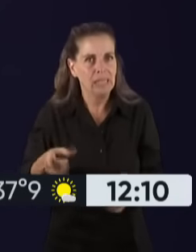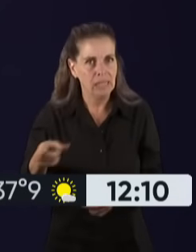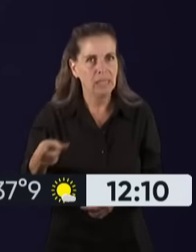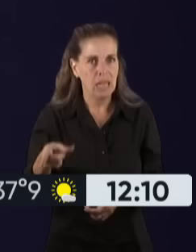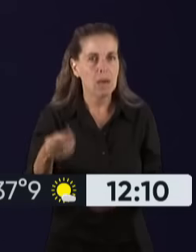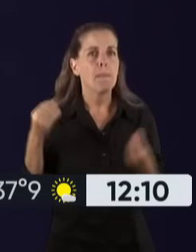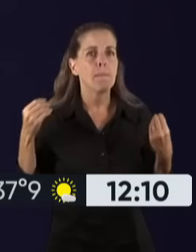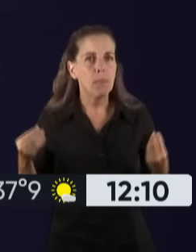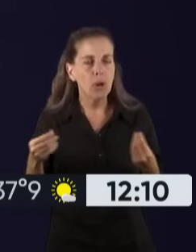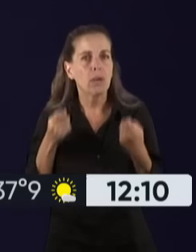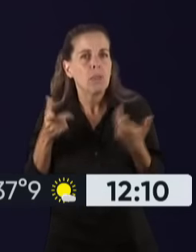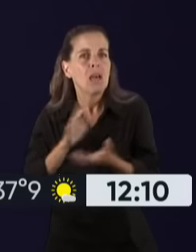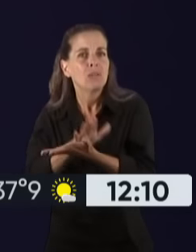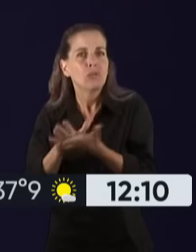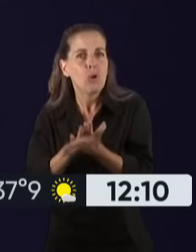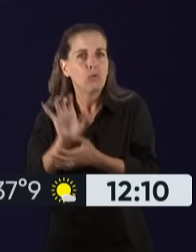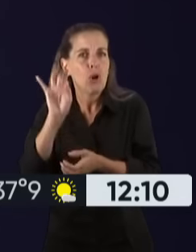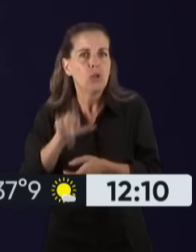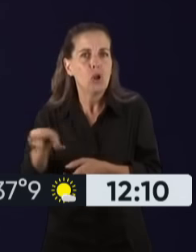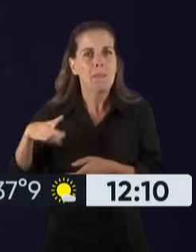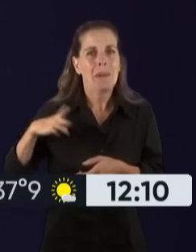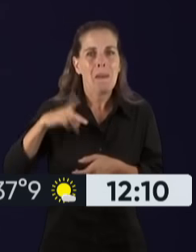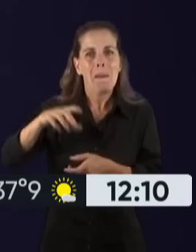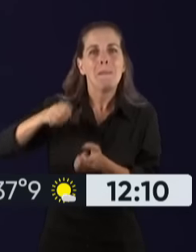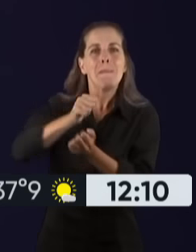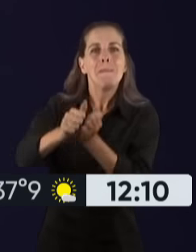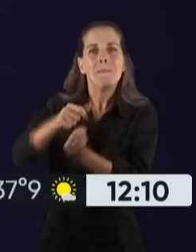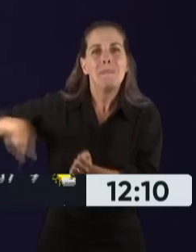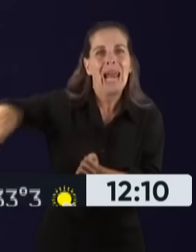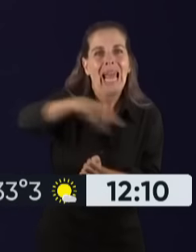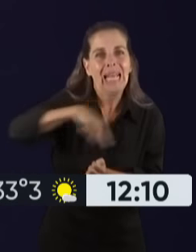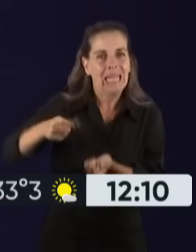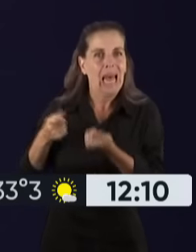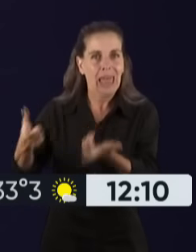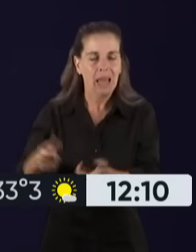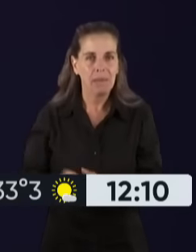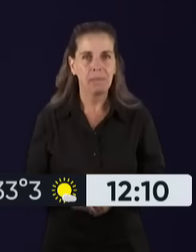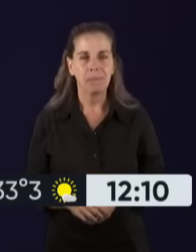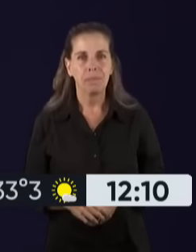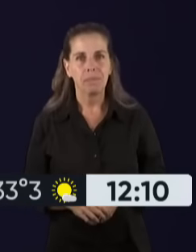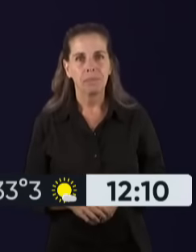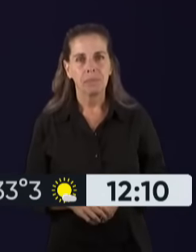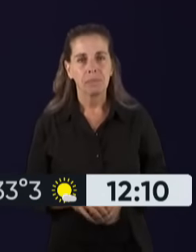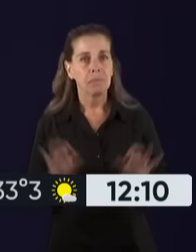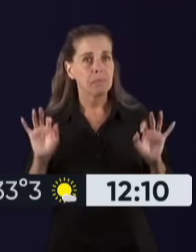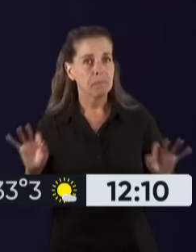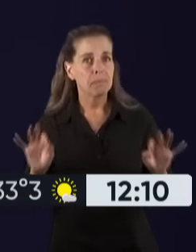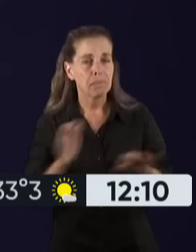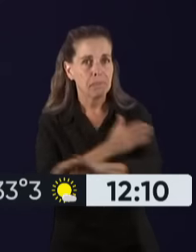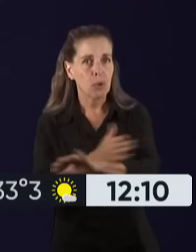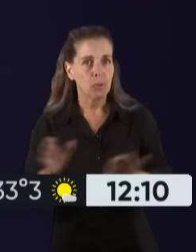claramente son soluciones que solo el sector privado en este caso puede puede ofrecer eh sin más nada para